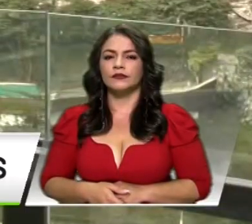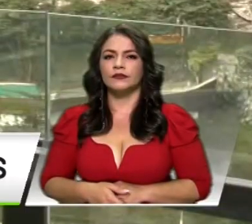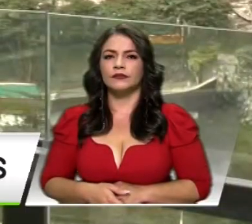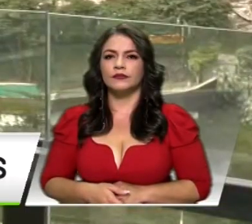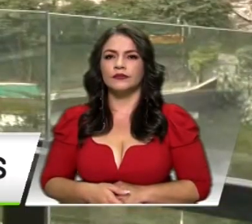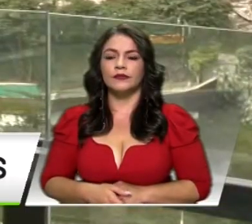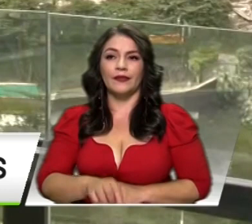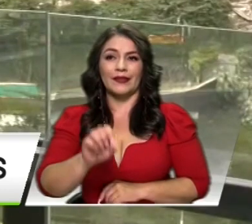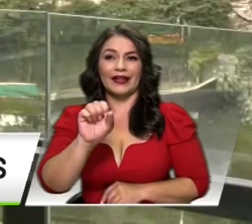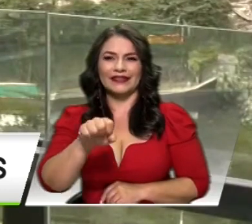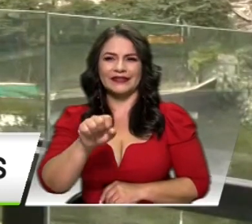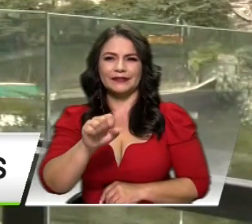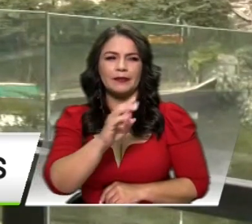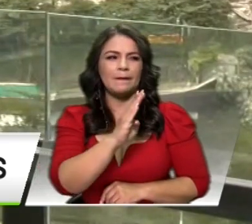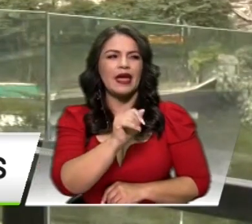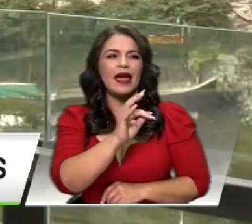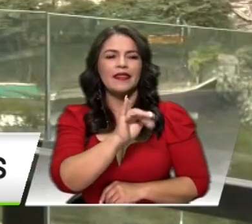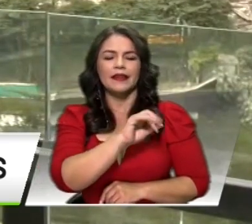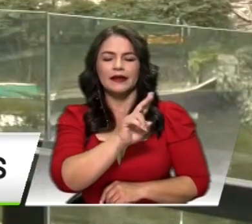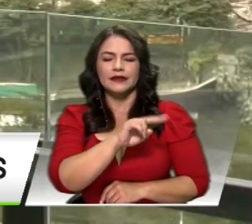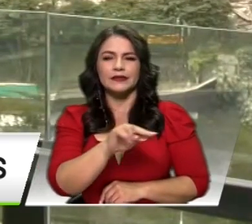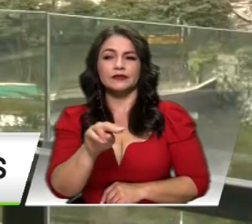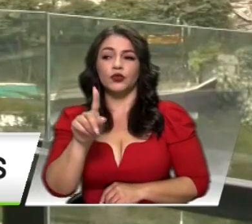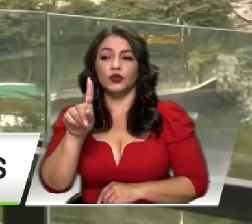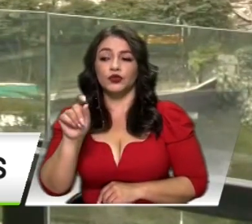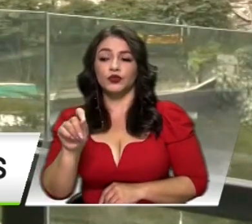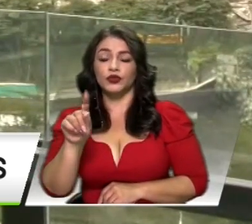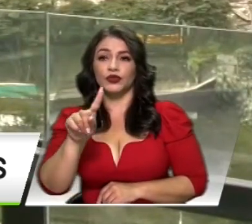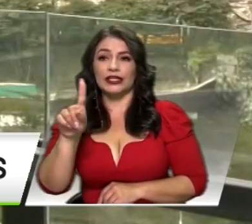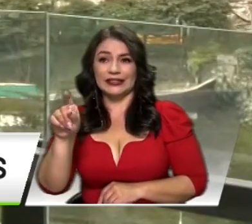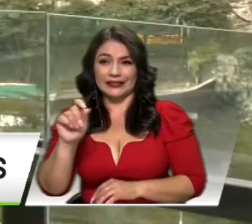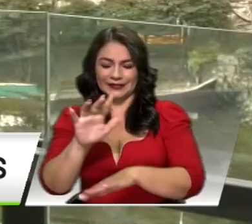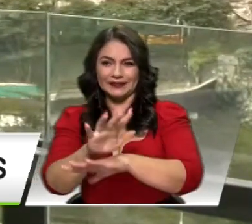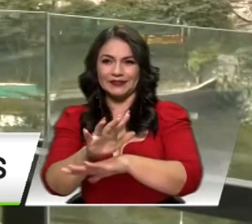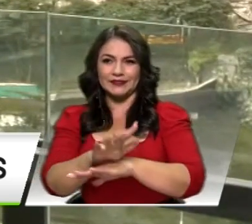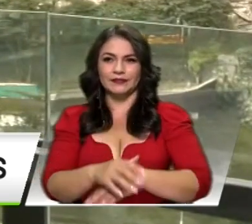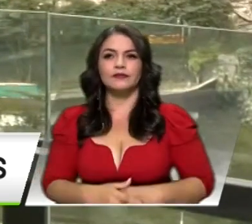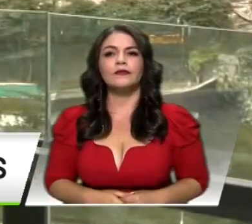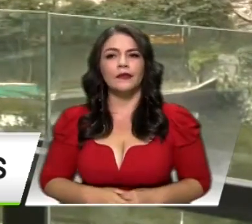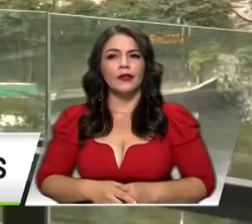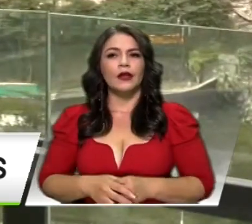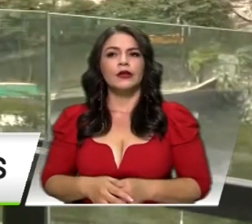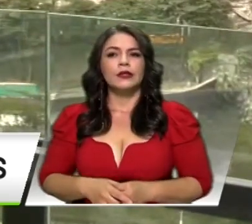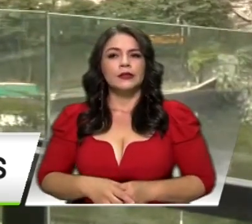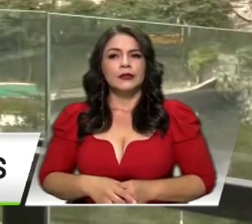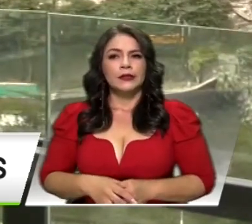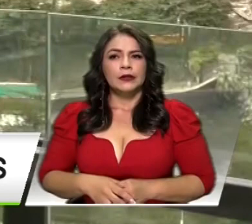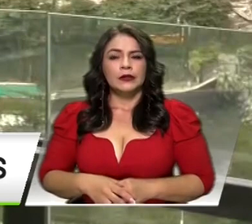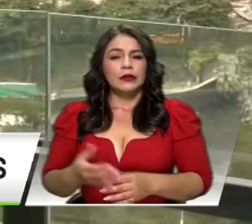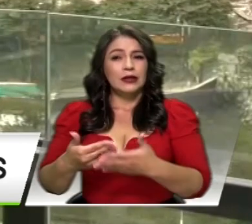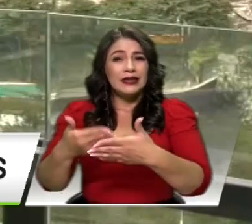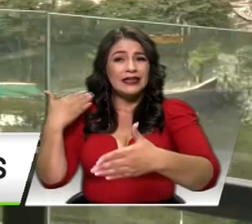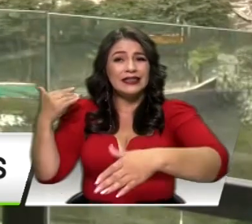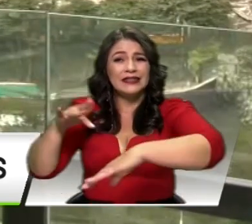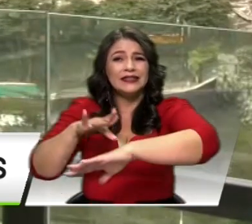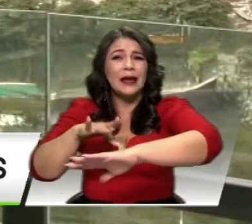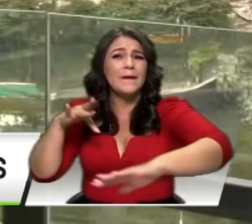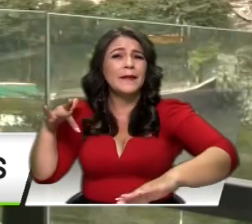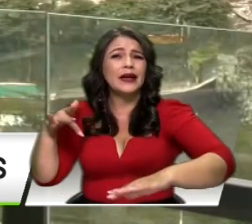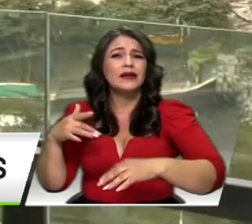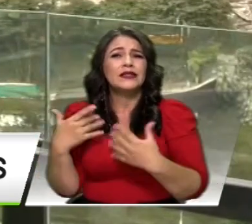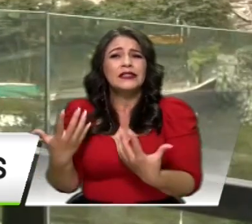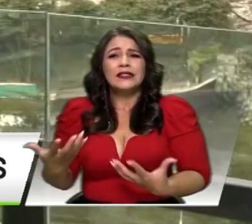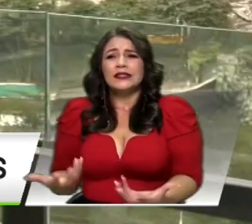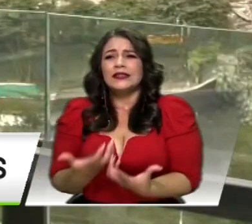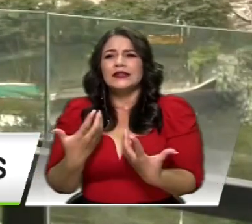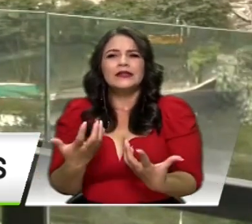Así es, Beatriz, 1:16 de la tarde. Nosotros palpamos desde muy temprano todo ese